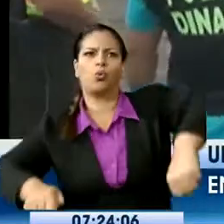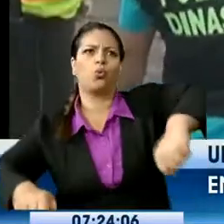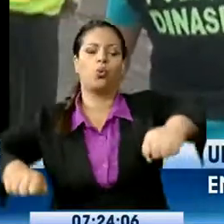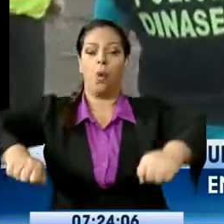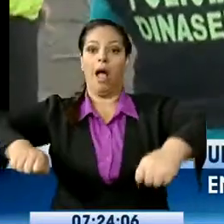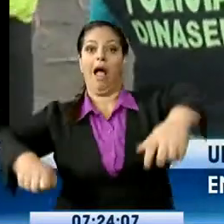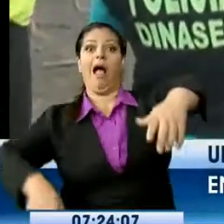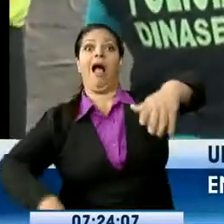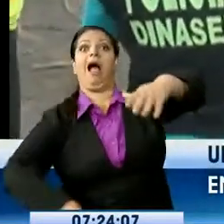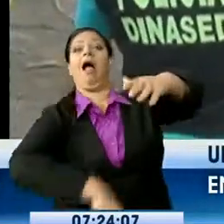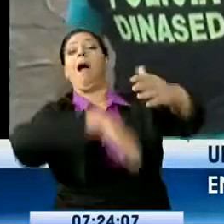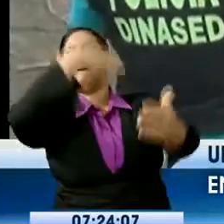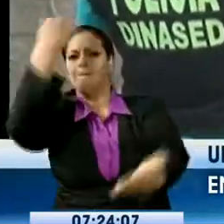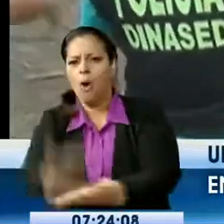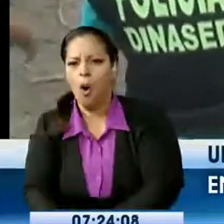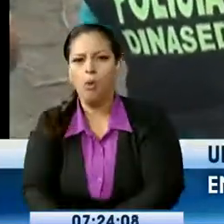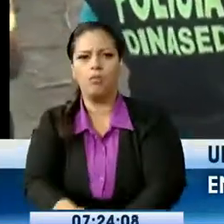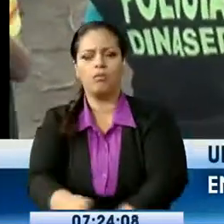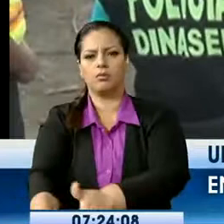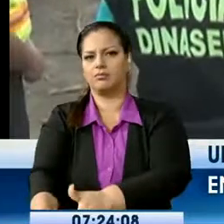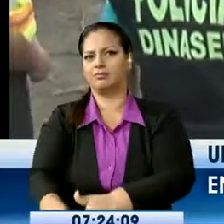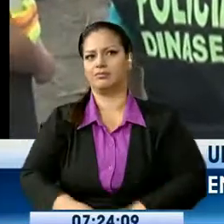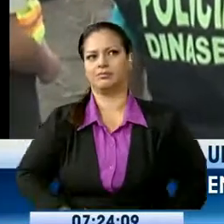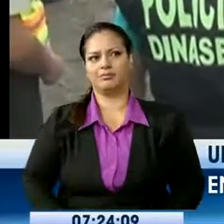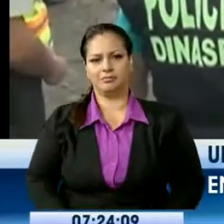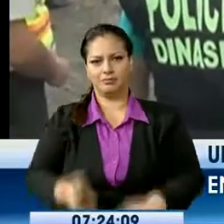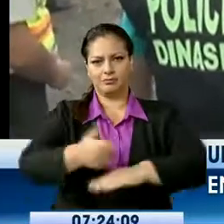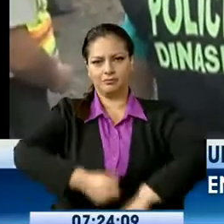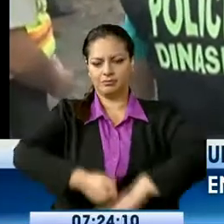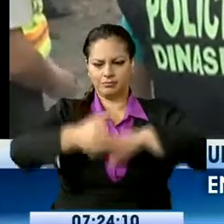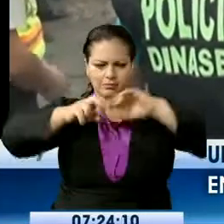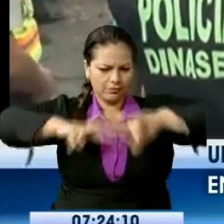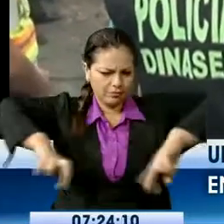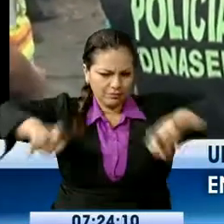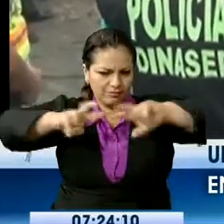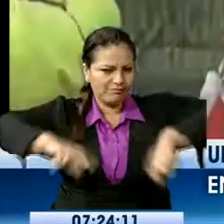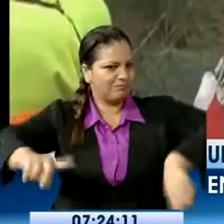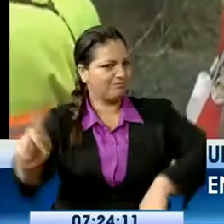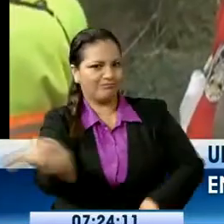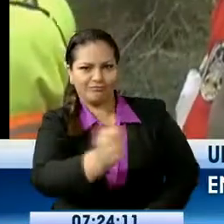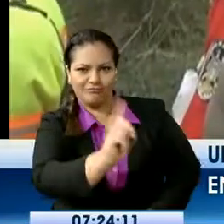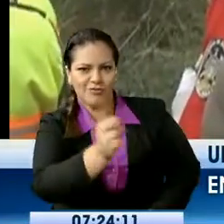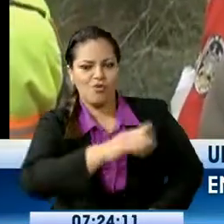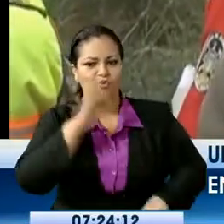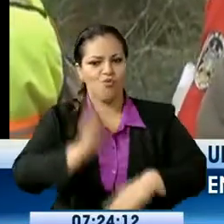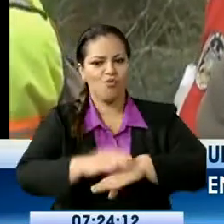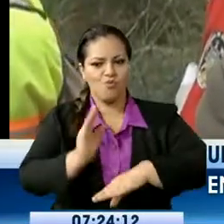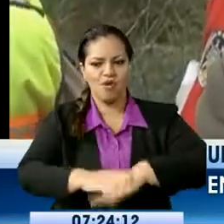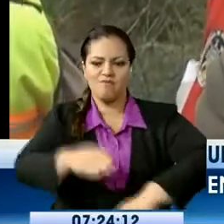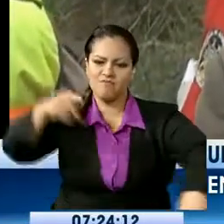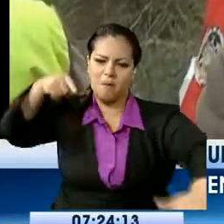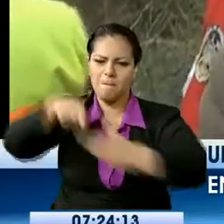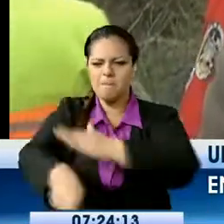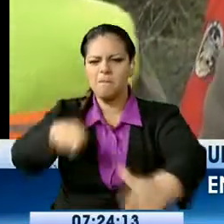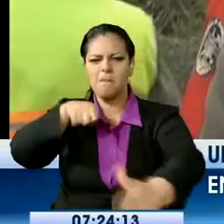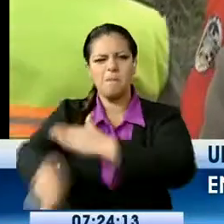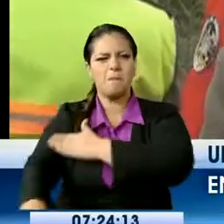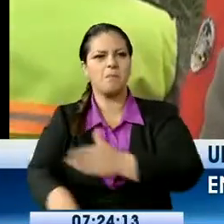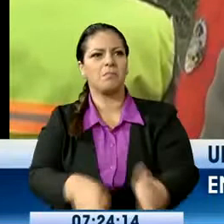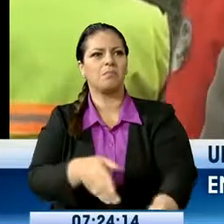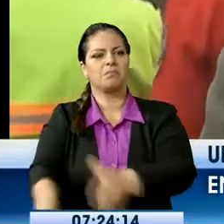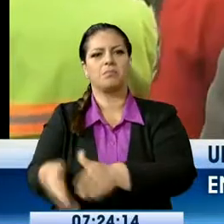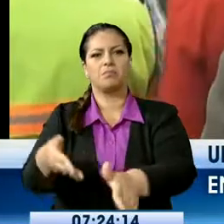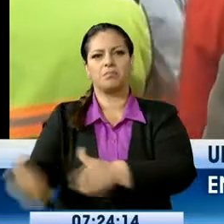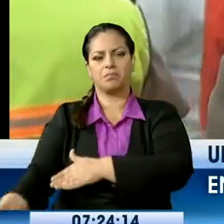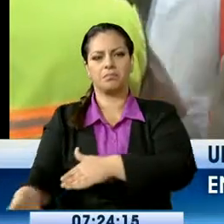cadáveres, comprobaron que se trató de un doble homicidio. Así es, pues la Fiscalía con la DINASED estamos presentes. Dentro